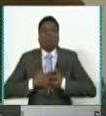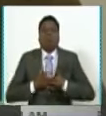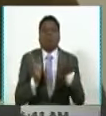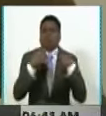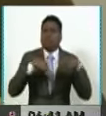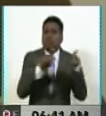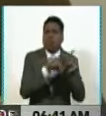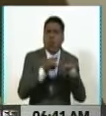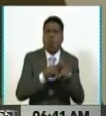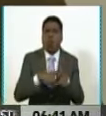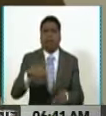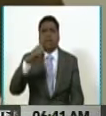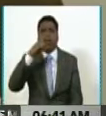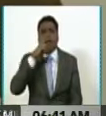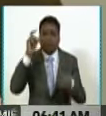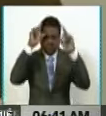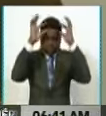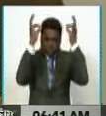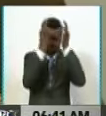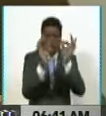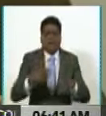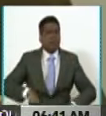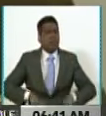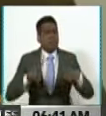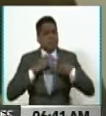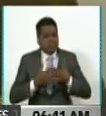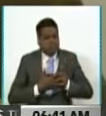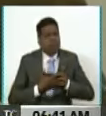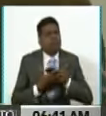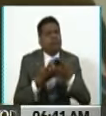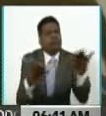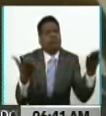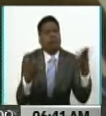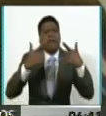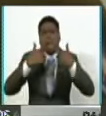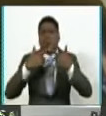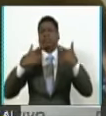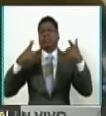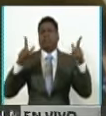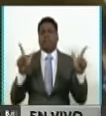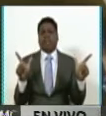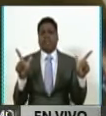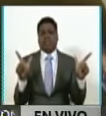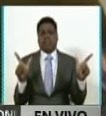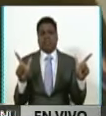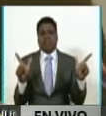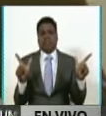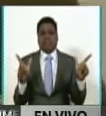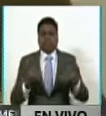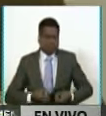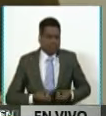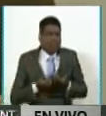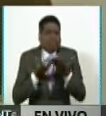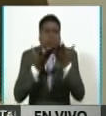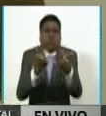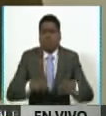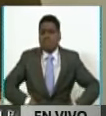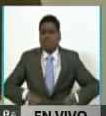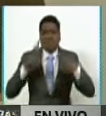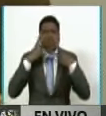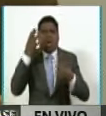Zamora, que dieron su vida por la libertad, que dieron su vida por